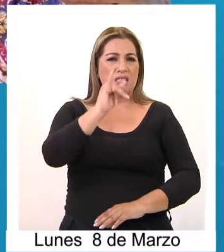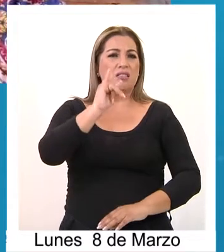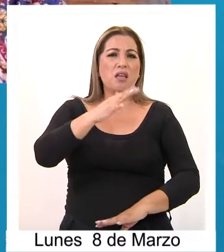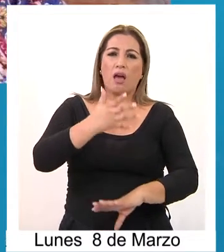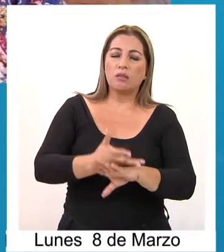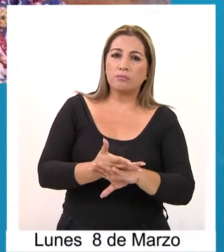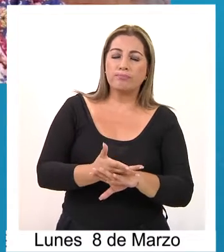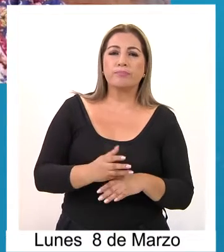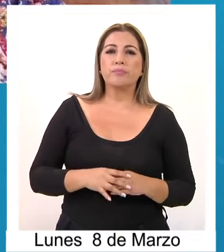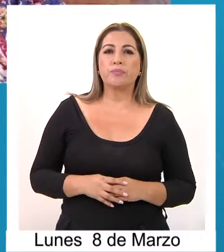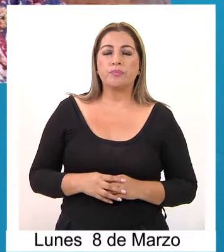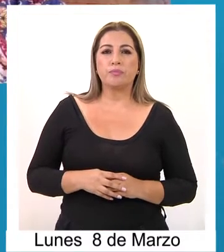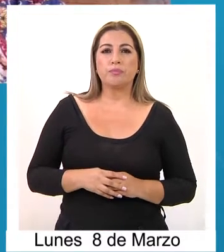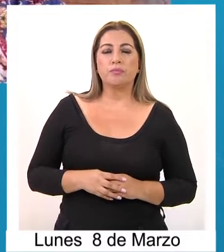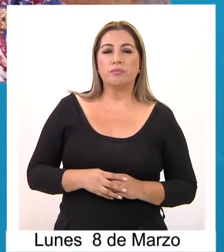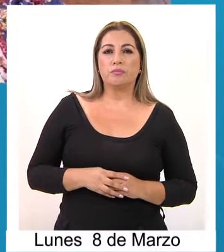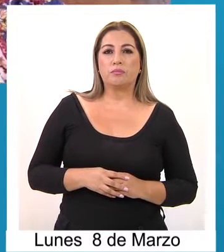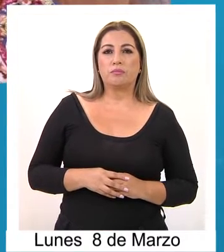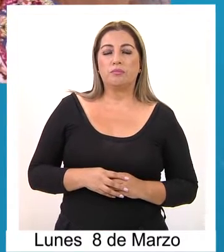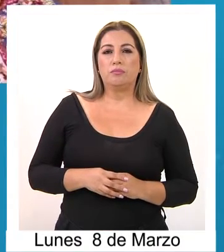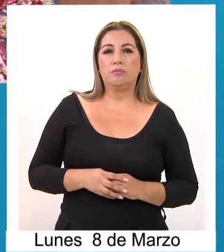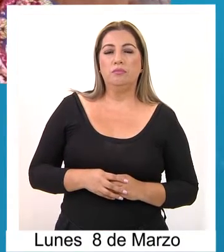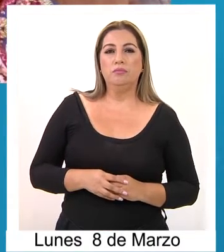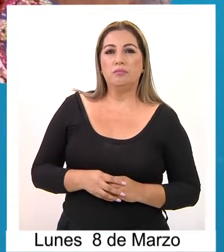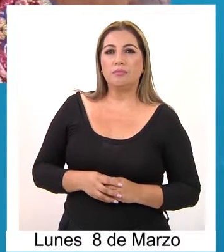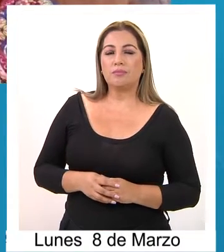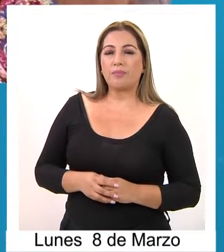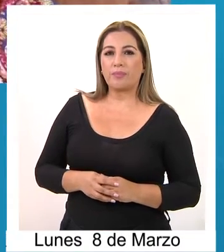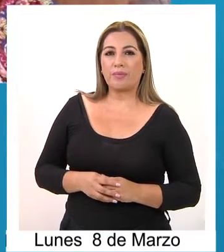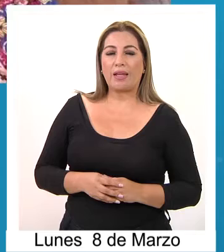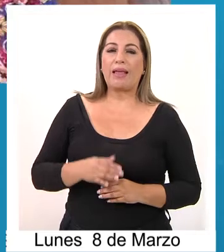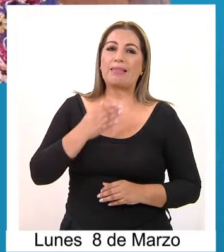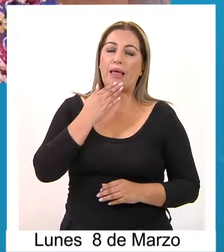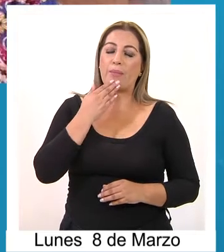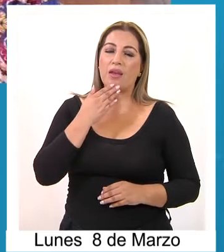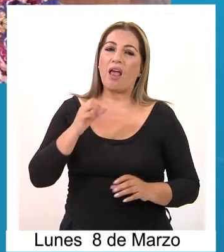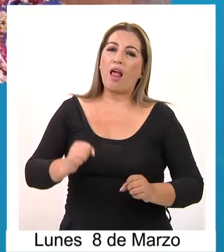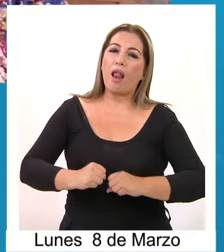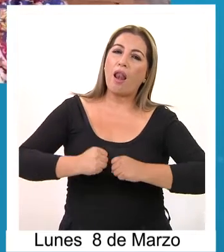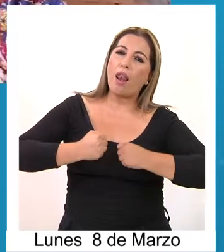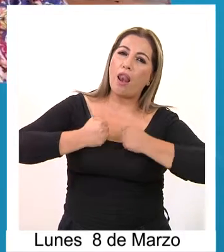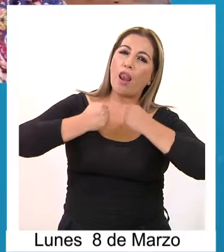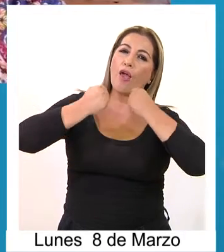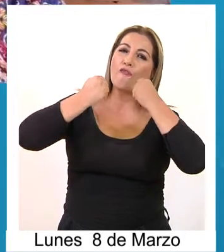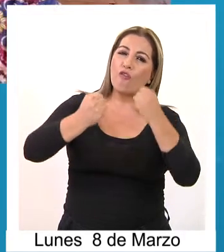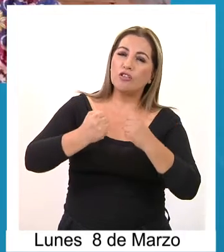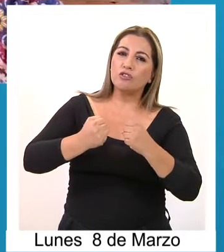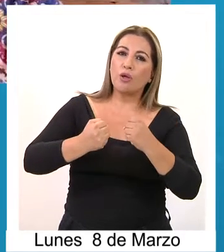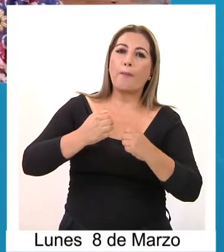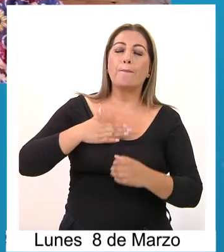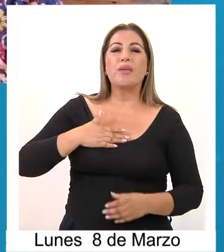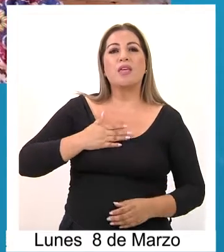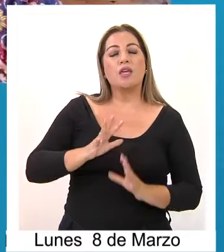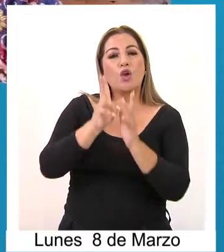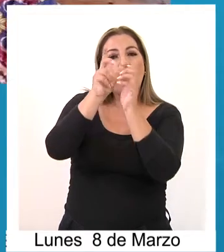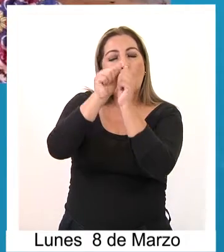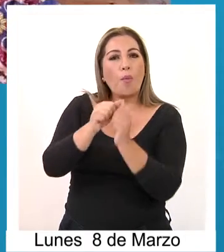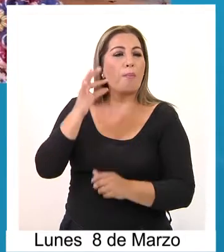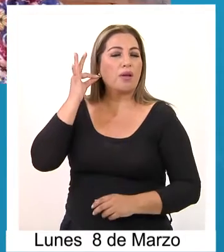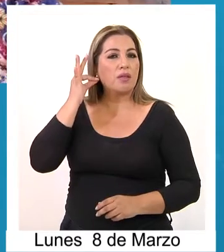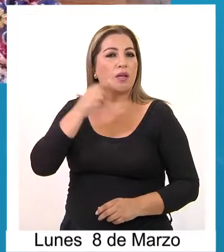los hay. Y bueno, ahí quiero celebrar el esfuerzo de mis colegas, sobre todo la doctora Olivia Hernández, que ella